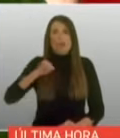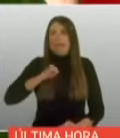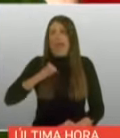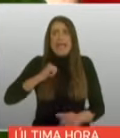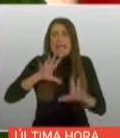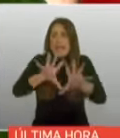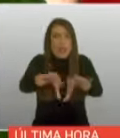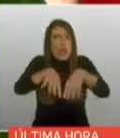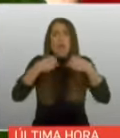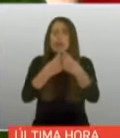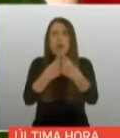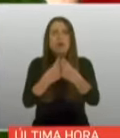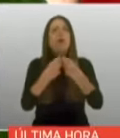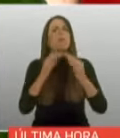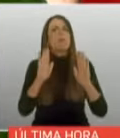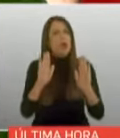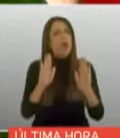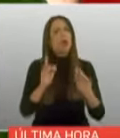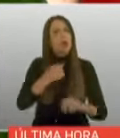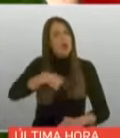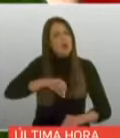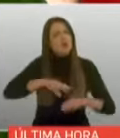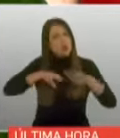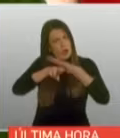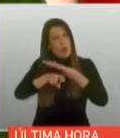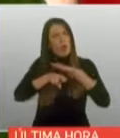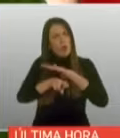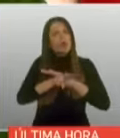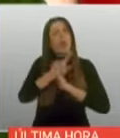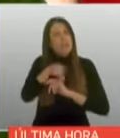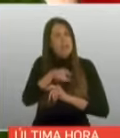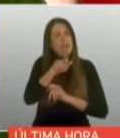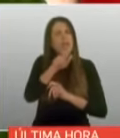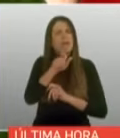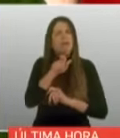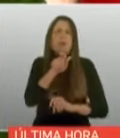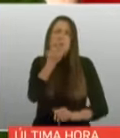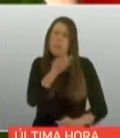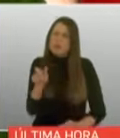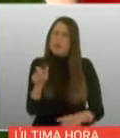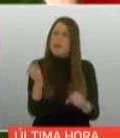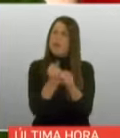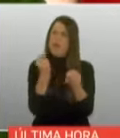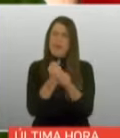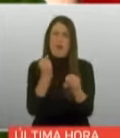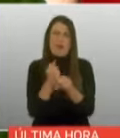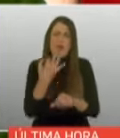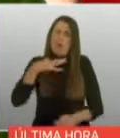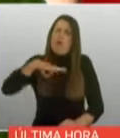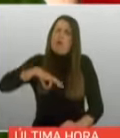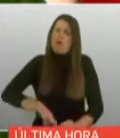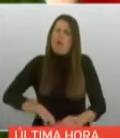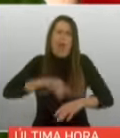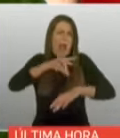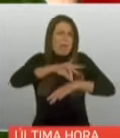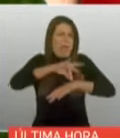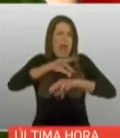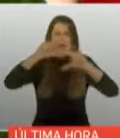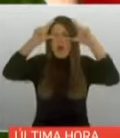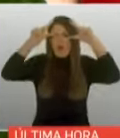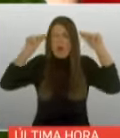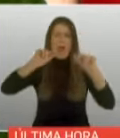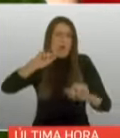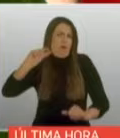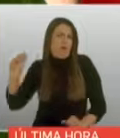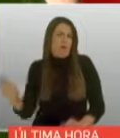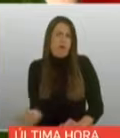Juan Marín, el consejero de la Presidencia, Administración Pública e Interior, Elías Bendodo, el consejero de Salud y Familias, Jesús Aguirre, y el